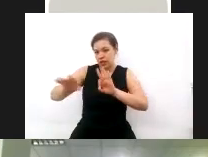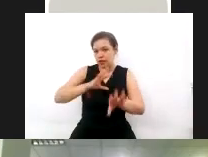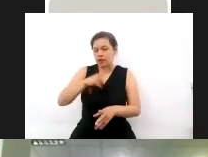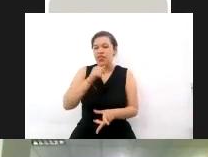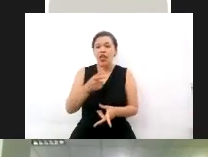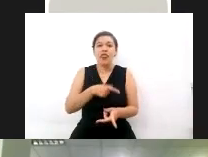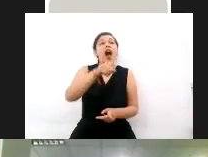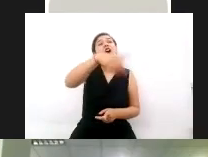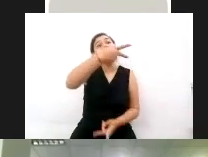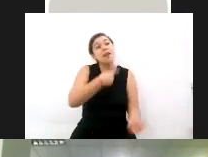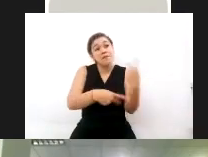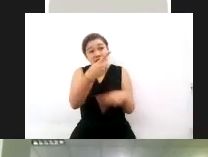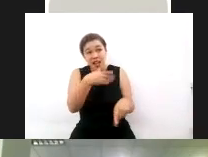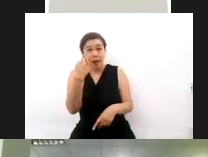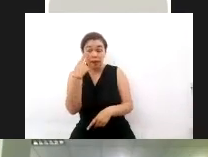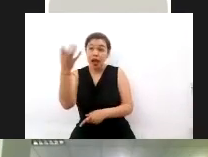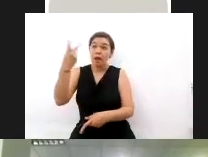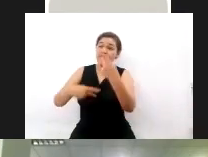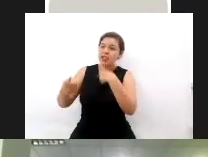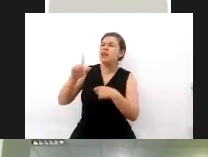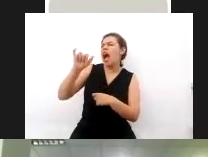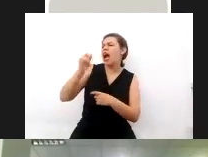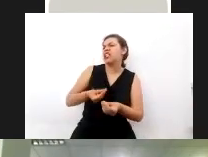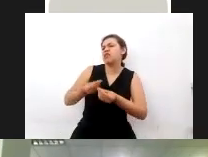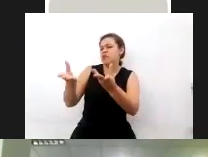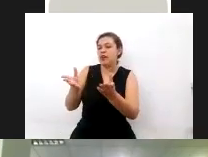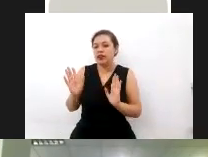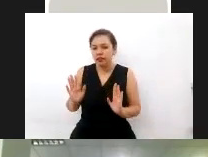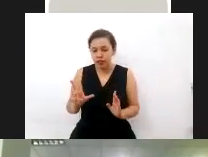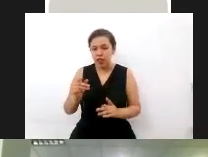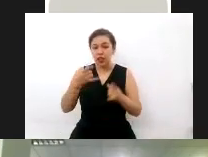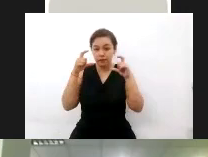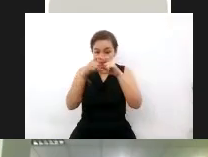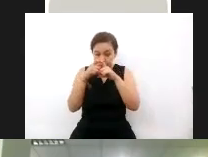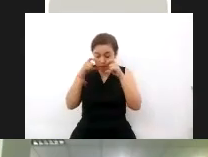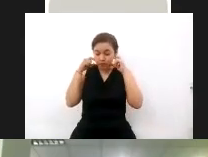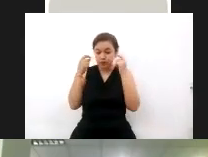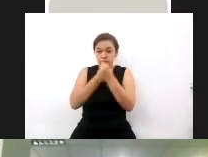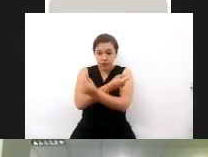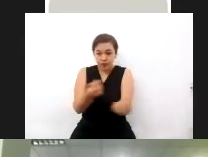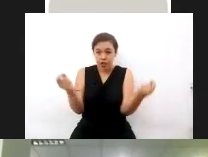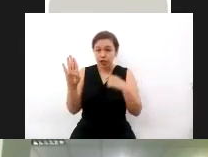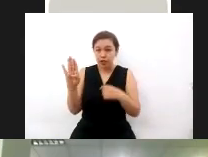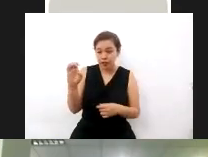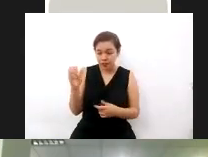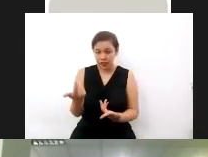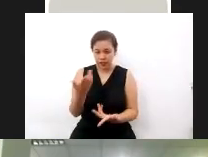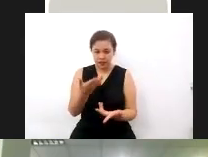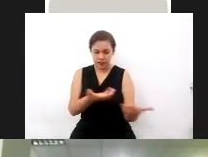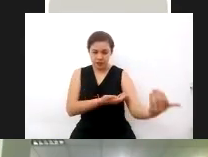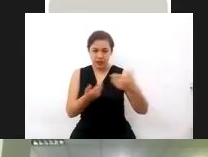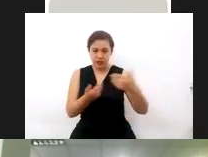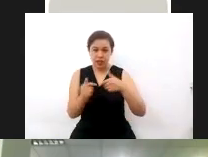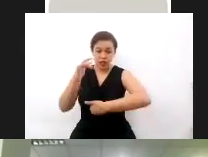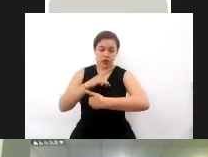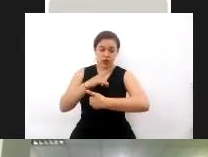compartiendo herramientas. Deben usar cubreboca al recibir a los niños y a las niñas, y si los van a tocar o los van a estar